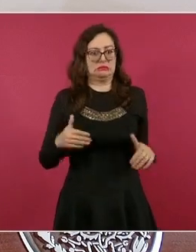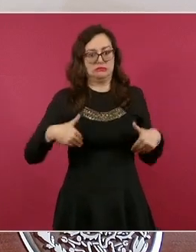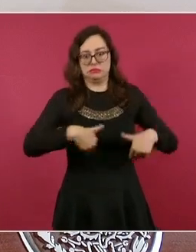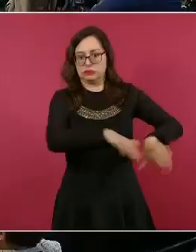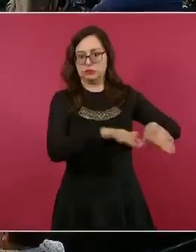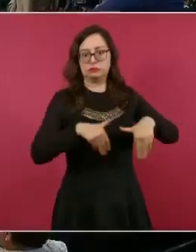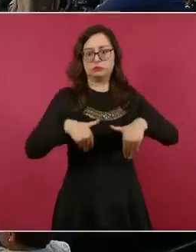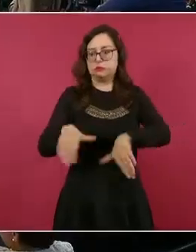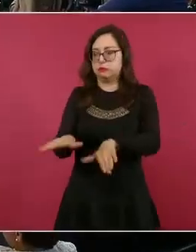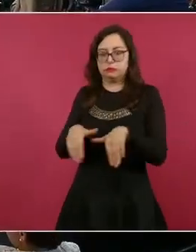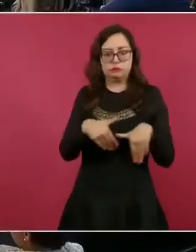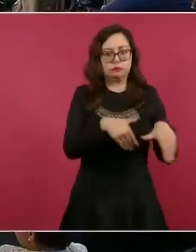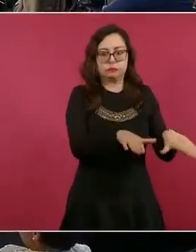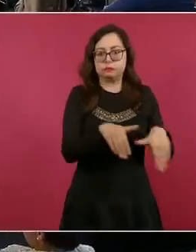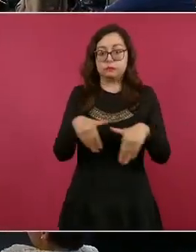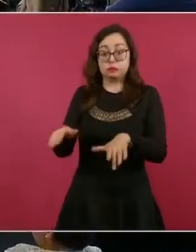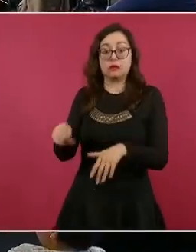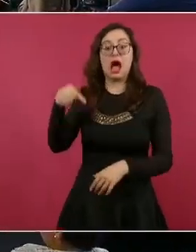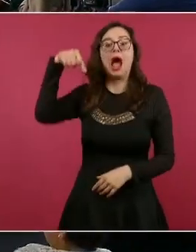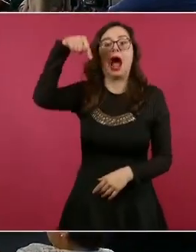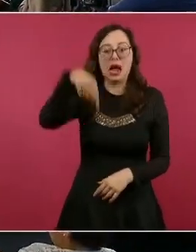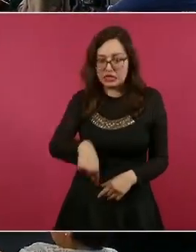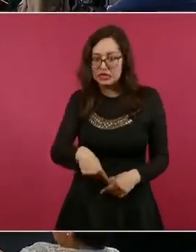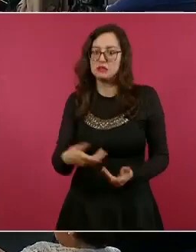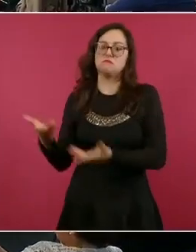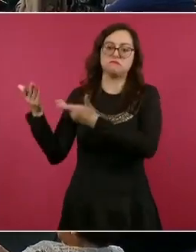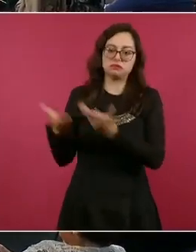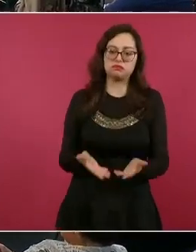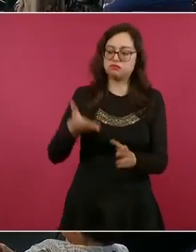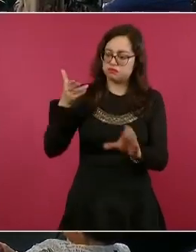En los años posteriores, cuando